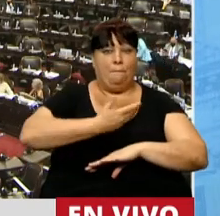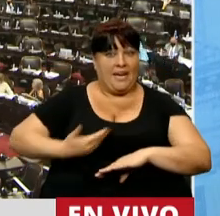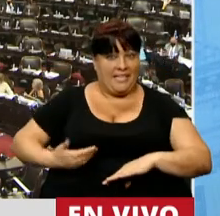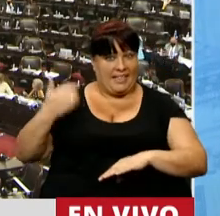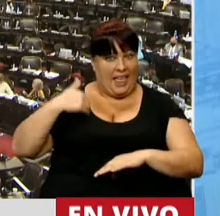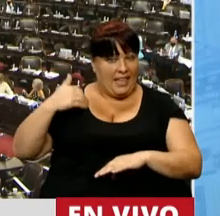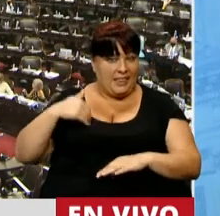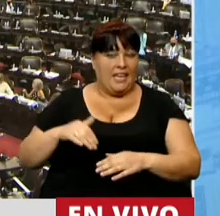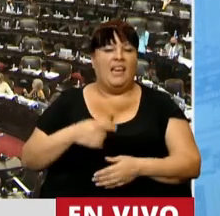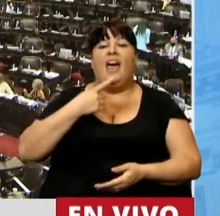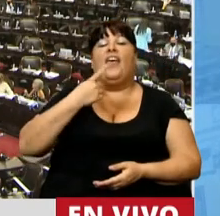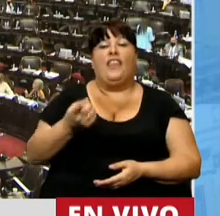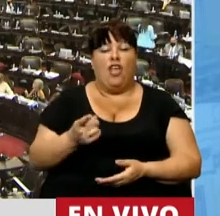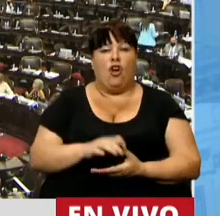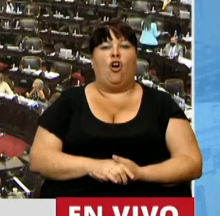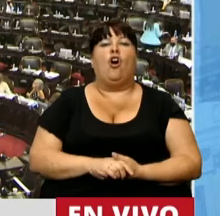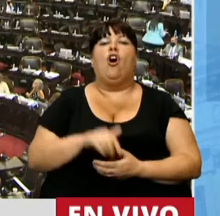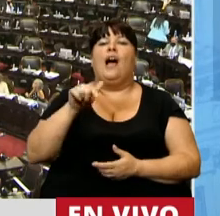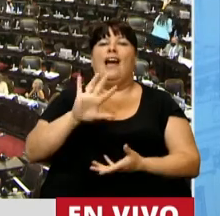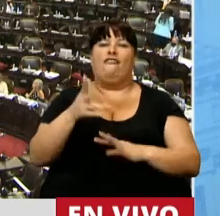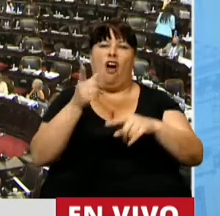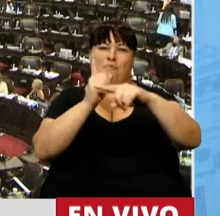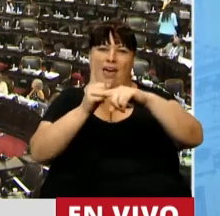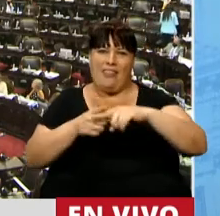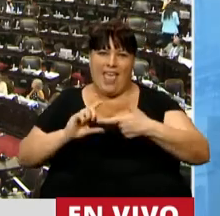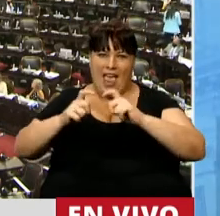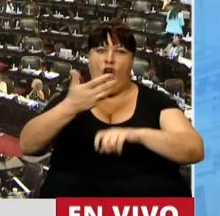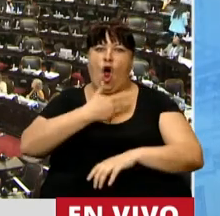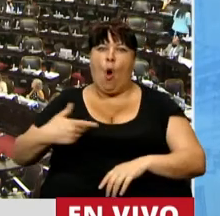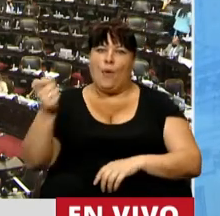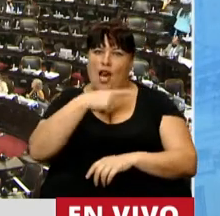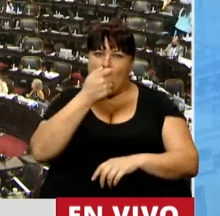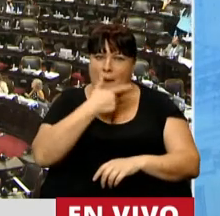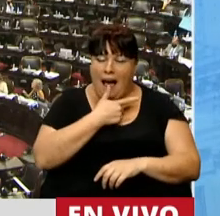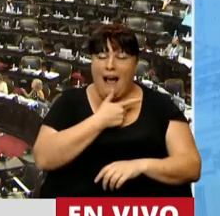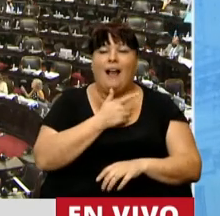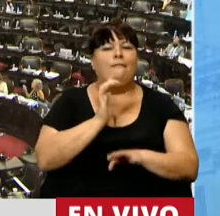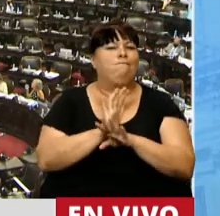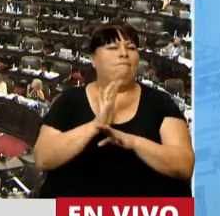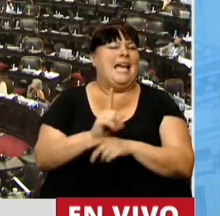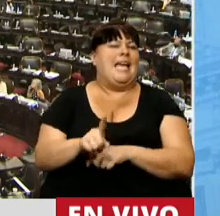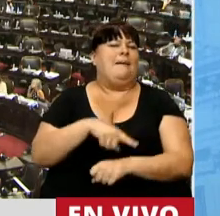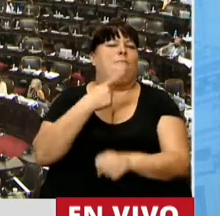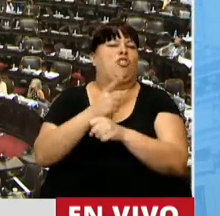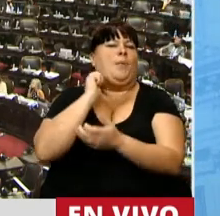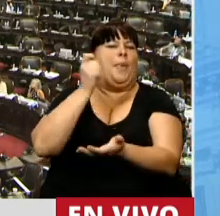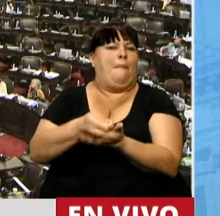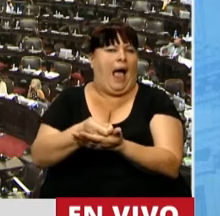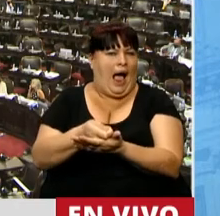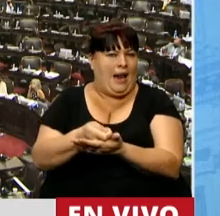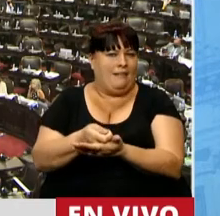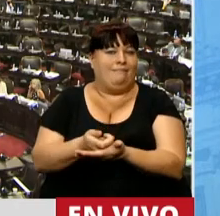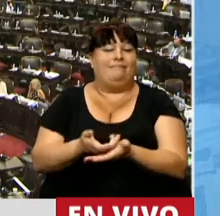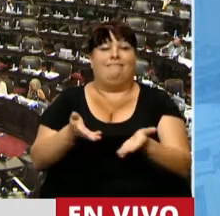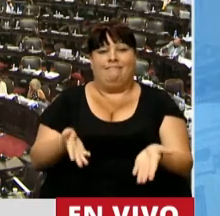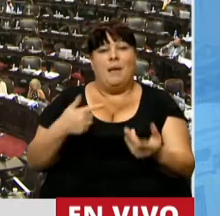de la nación decía que esta fórmula del gobierno de cambiemos era impagable y